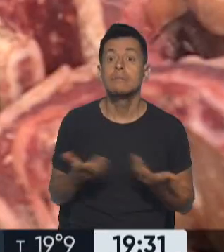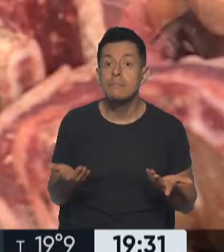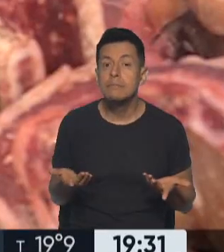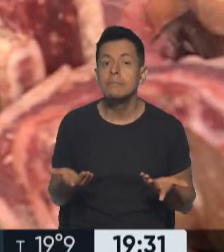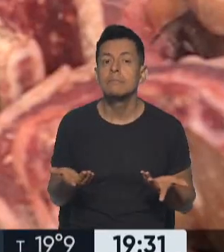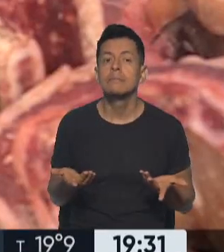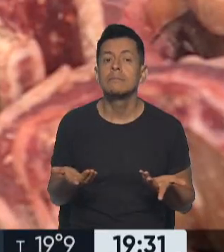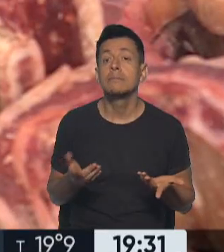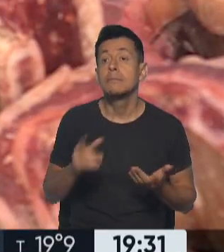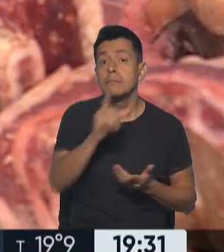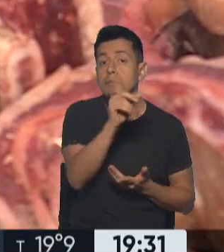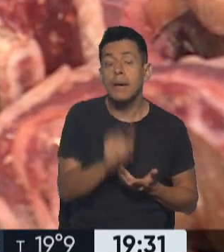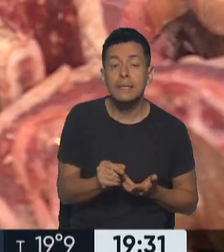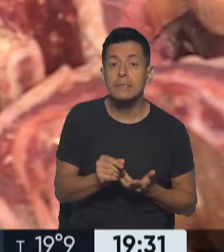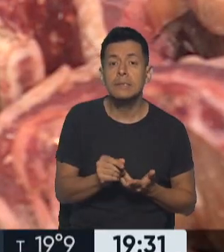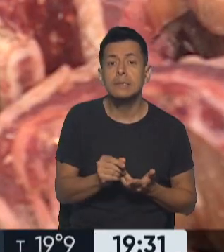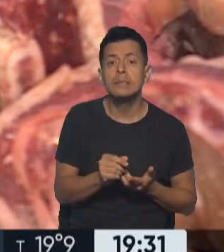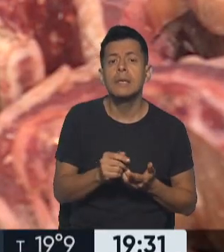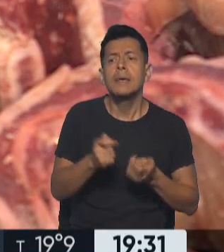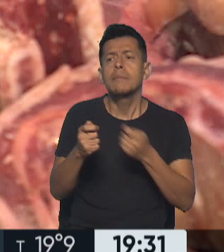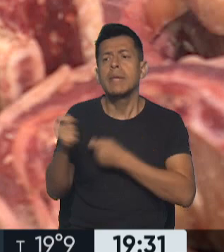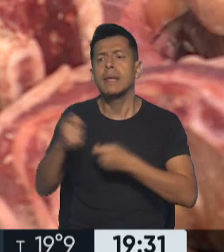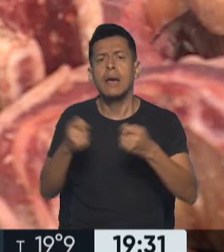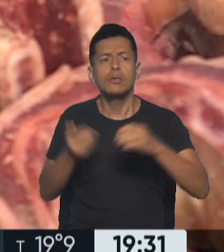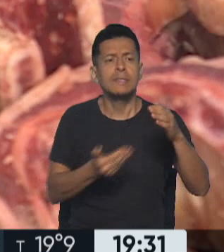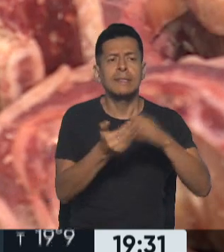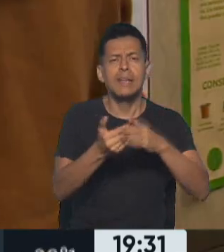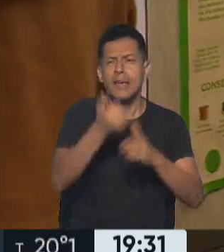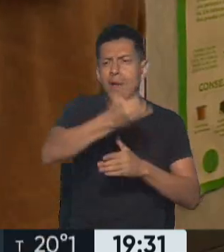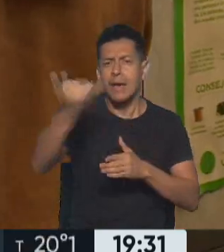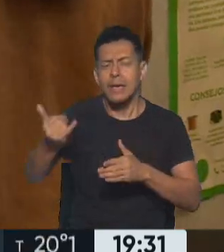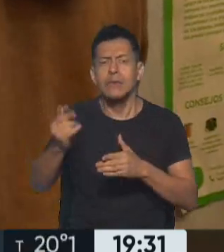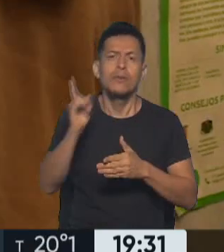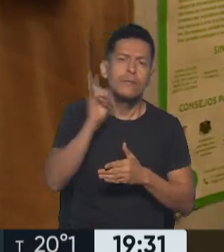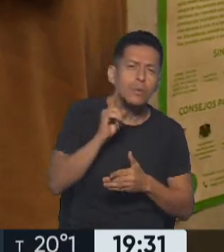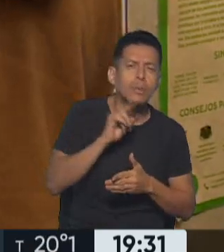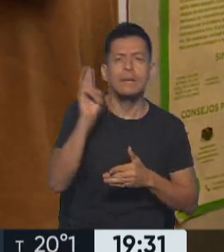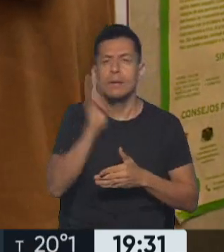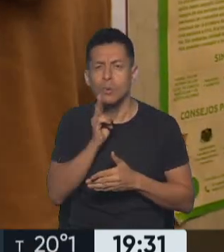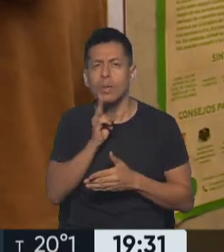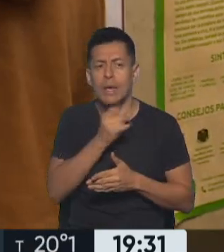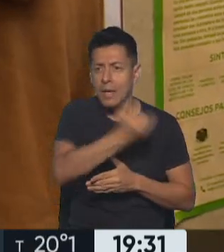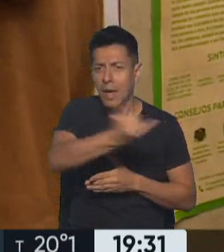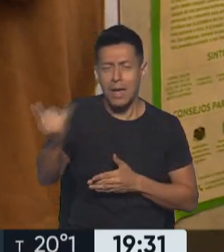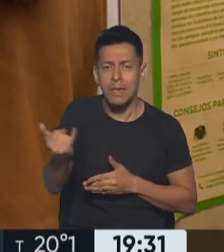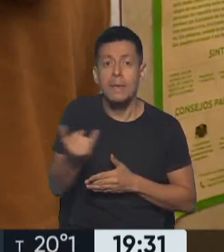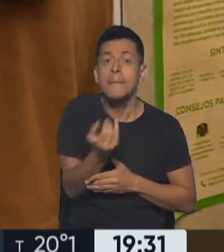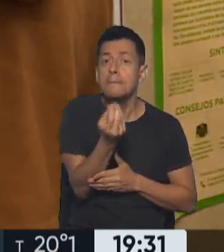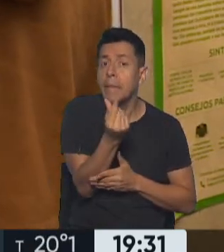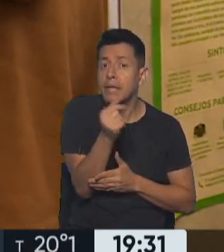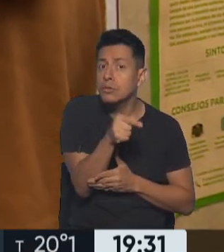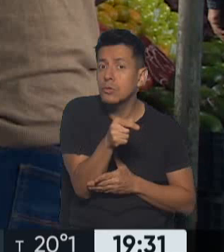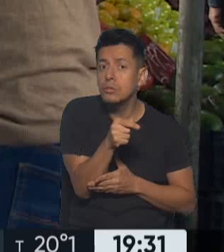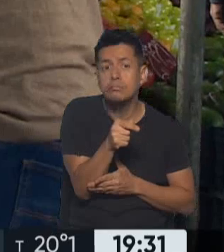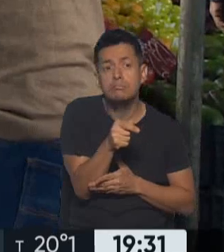el país tiene decenas de mercados centrales de frutas y hortalizas donde el precio respecto de lo que